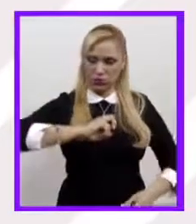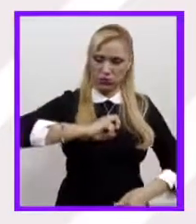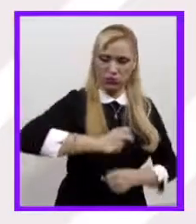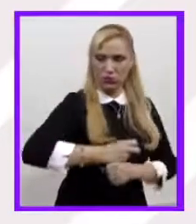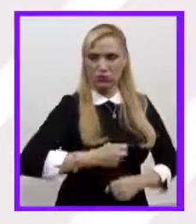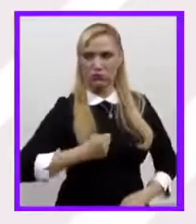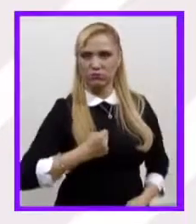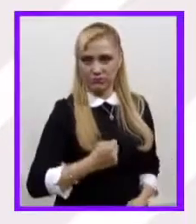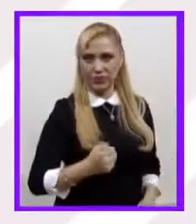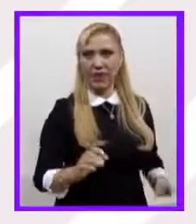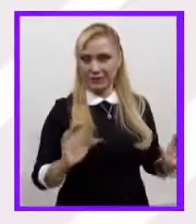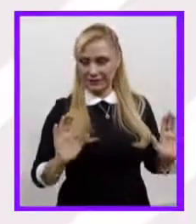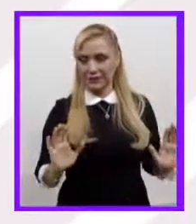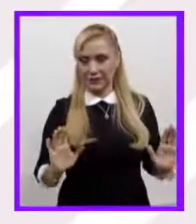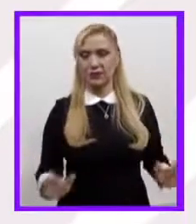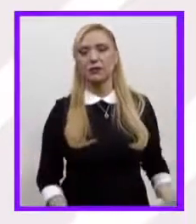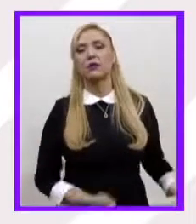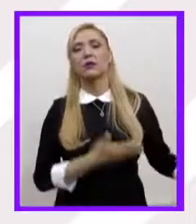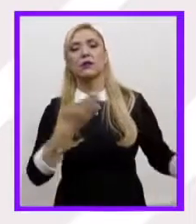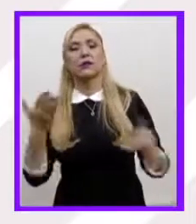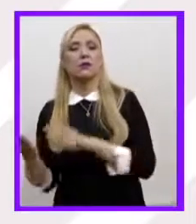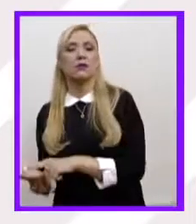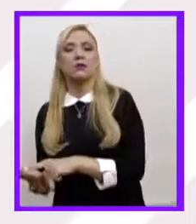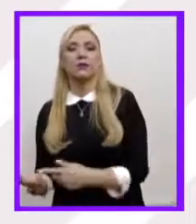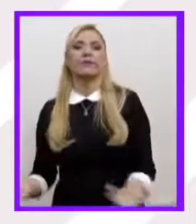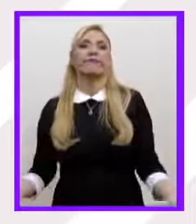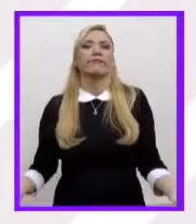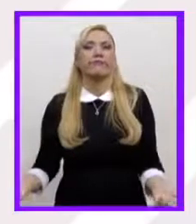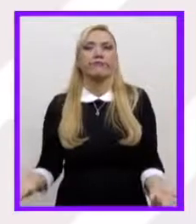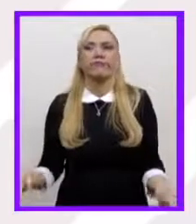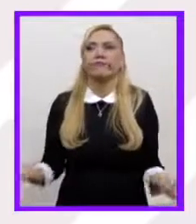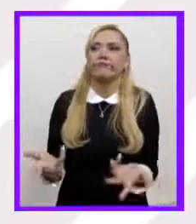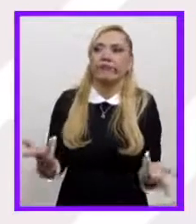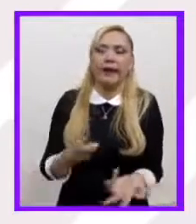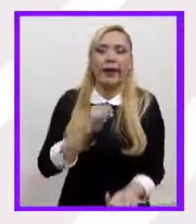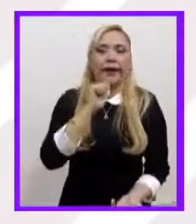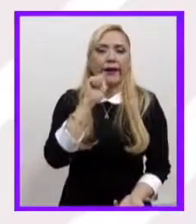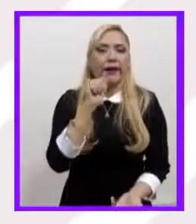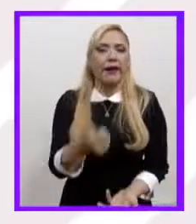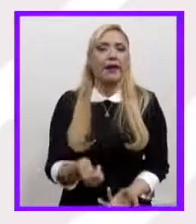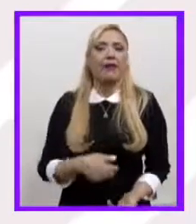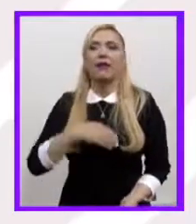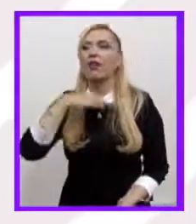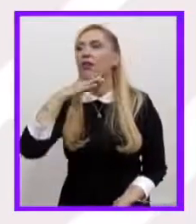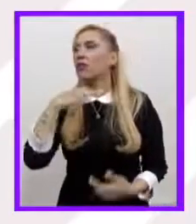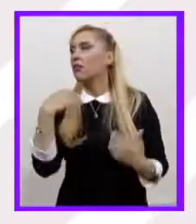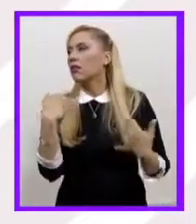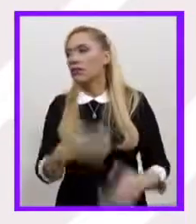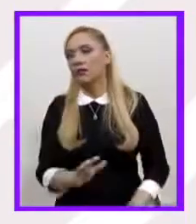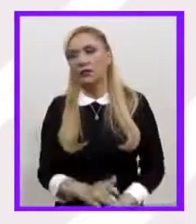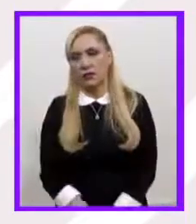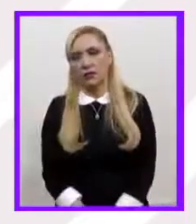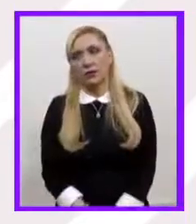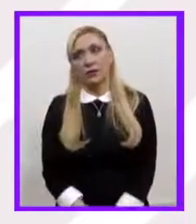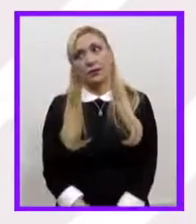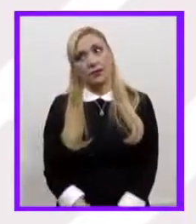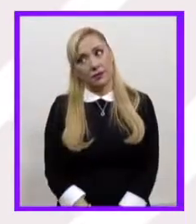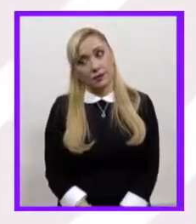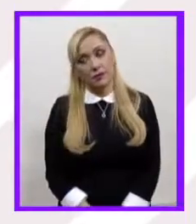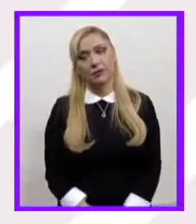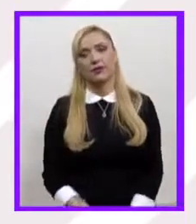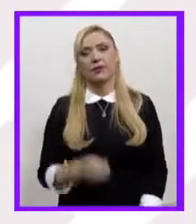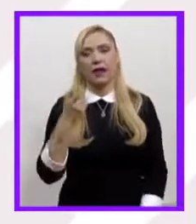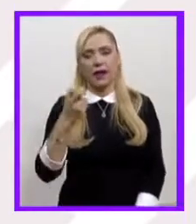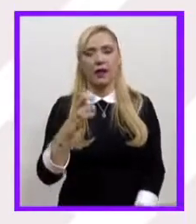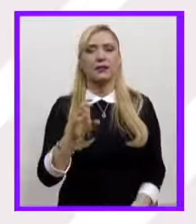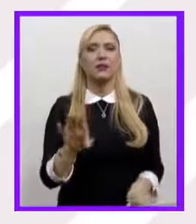tutelados, valorados socialmente, pero por otro lado, a la hora de ejecutarlo, de llevarlo a cabo, pues no pasa nada, ¿no? Y se distingue